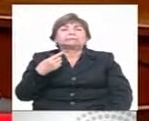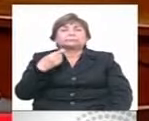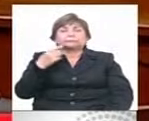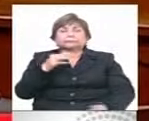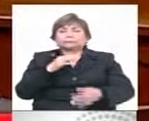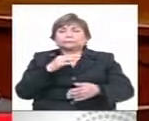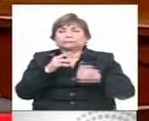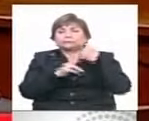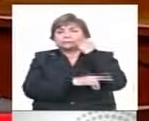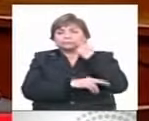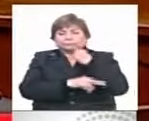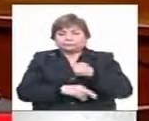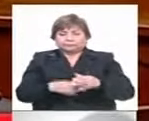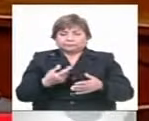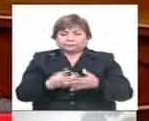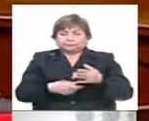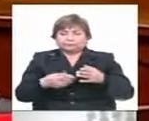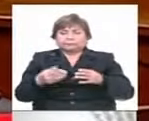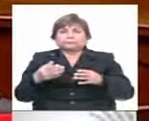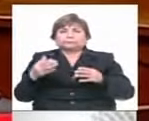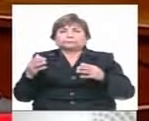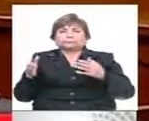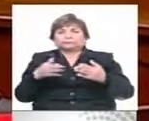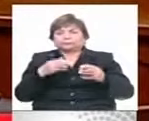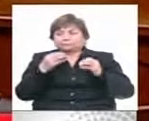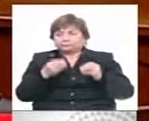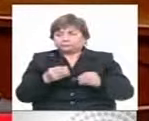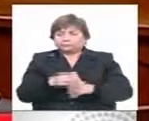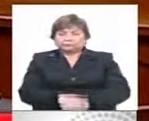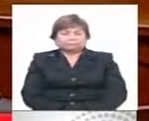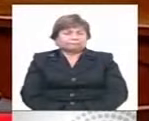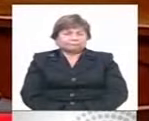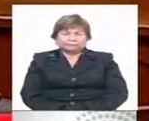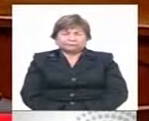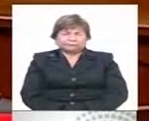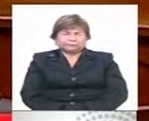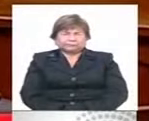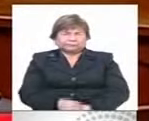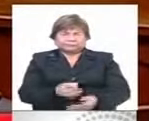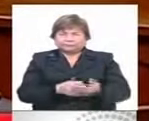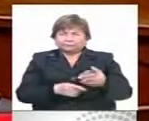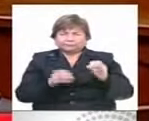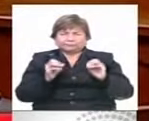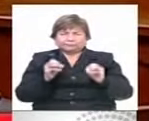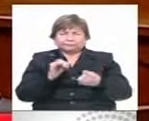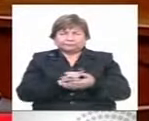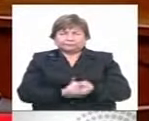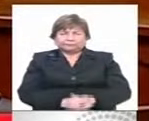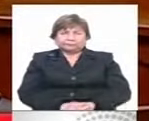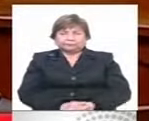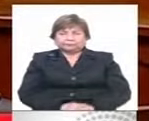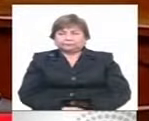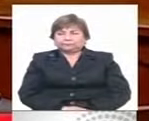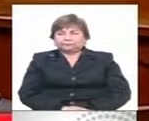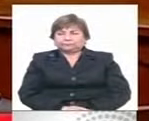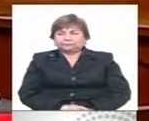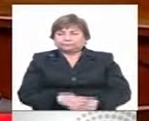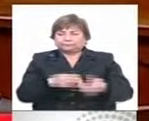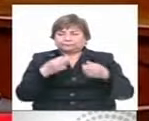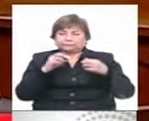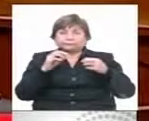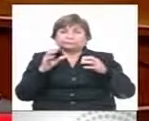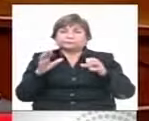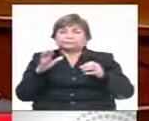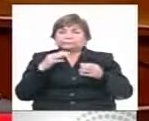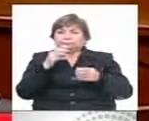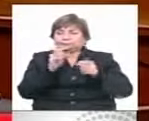de Autentificación de la Identidad Digital y de gov.pe, que permitirá que la ciudadanía